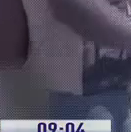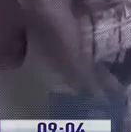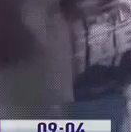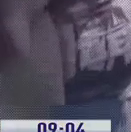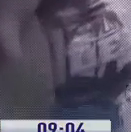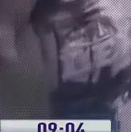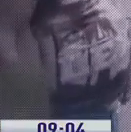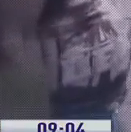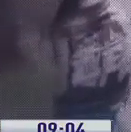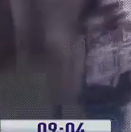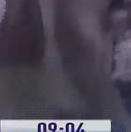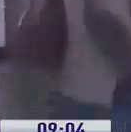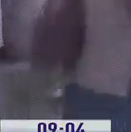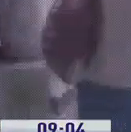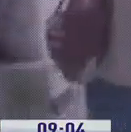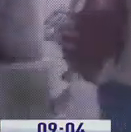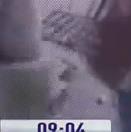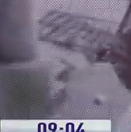bendición. Como